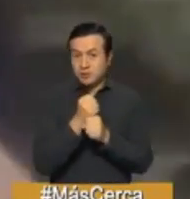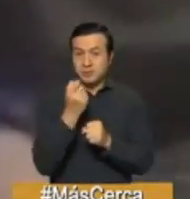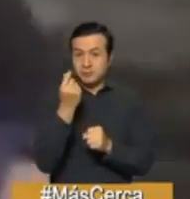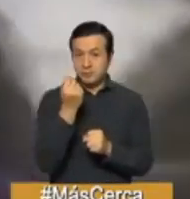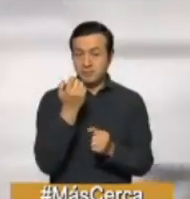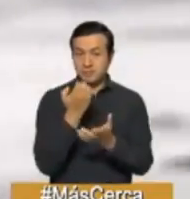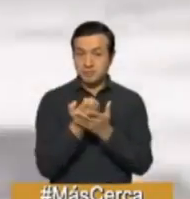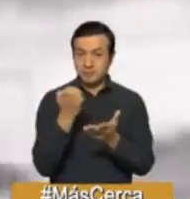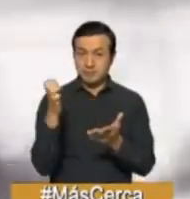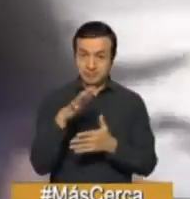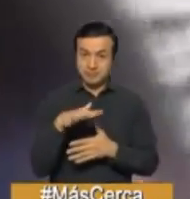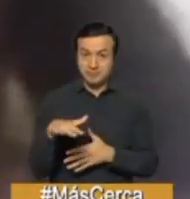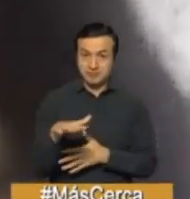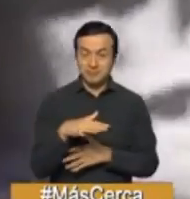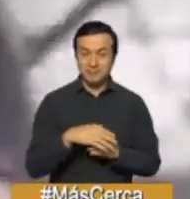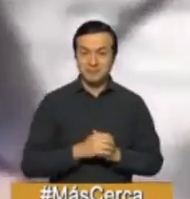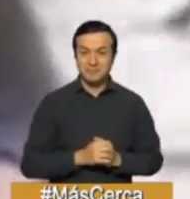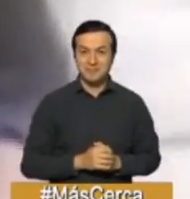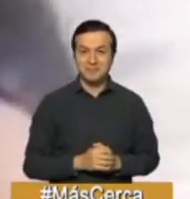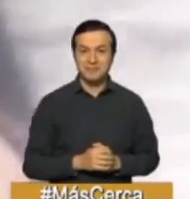económicos.